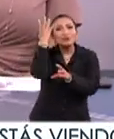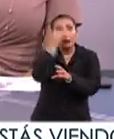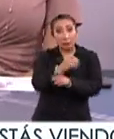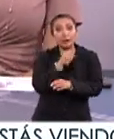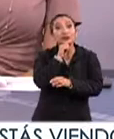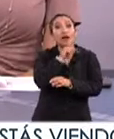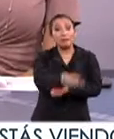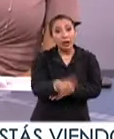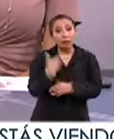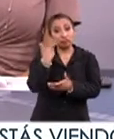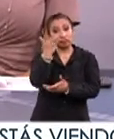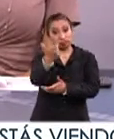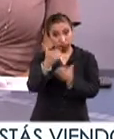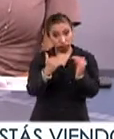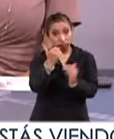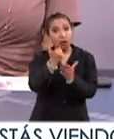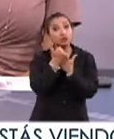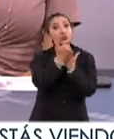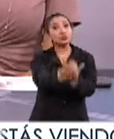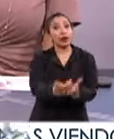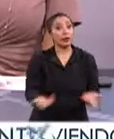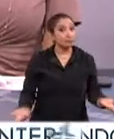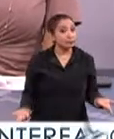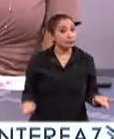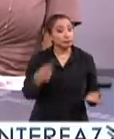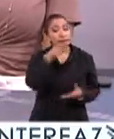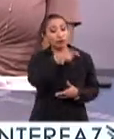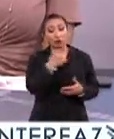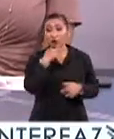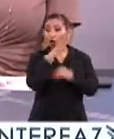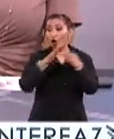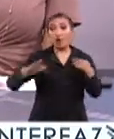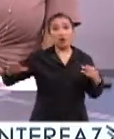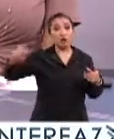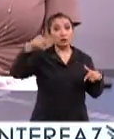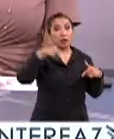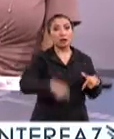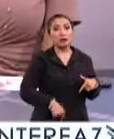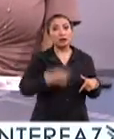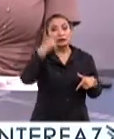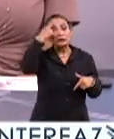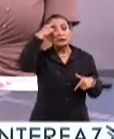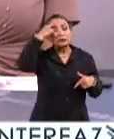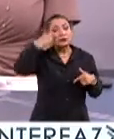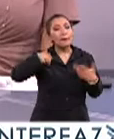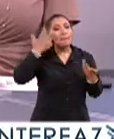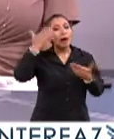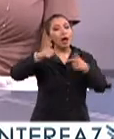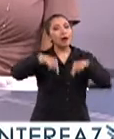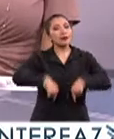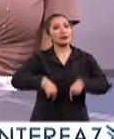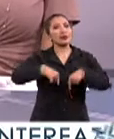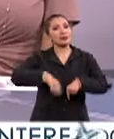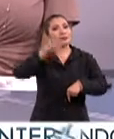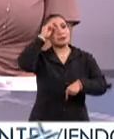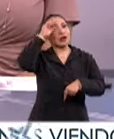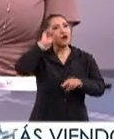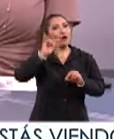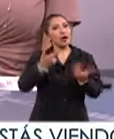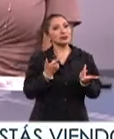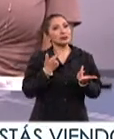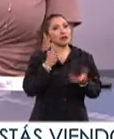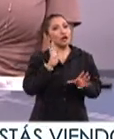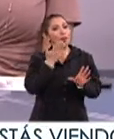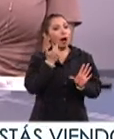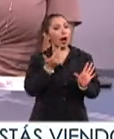incluso monetariamente son las que te aportan, ¿no? Tanto tú como yo, como todos los que estamos aquí, usamos nuestra mente para estar aquí. O sea, no es otra cosa,